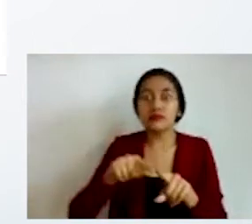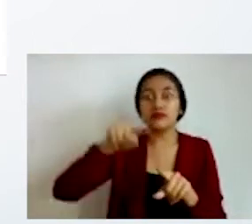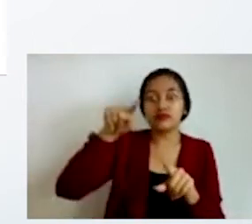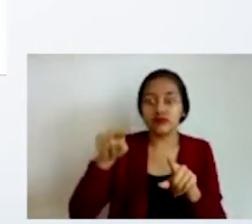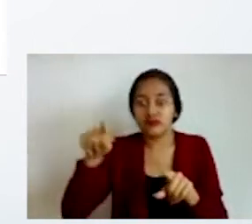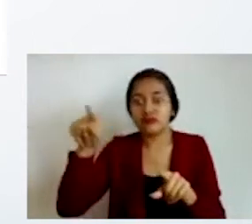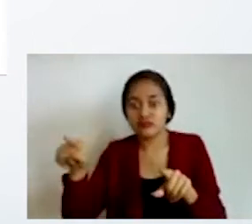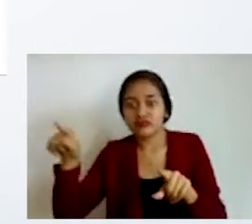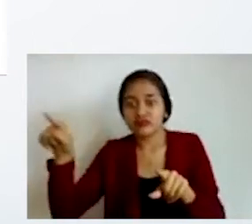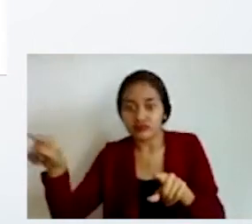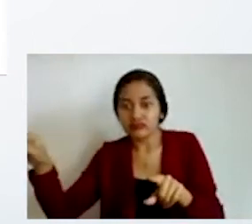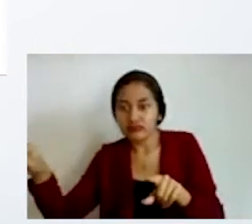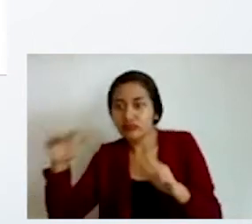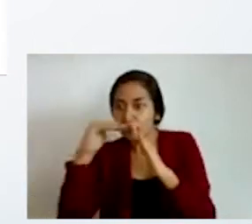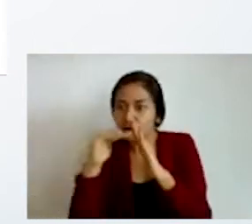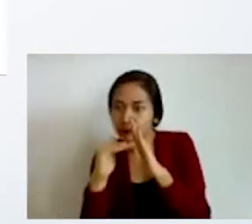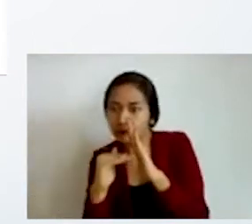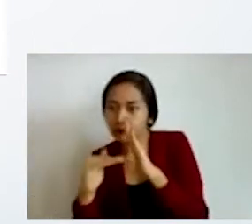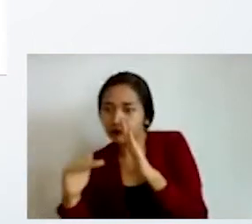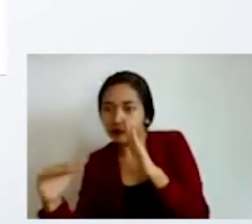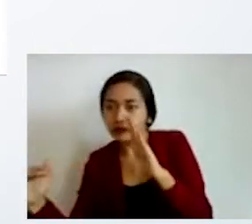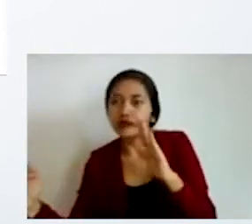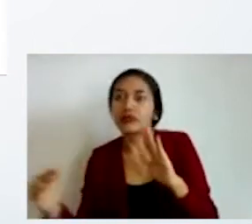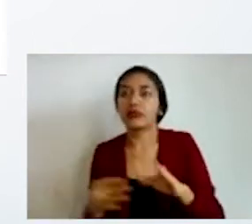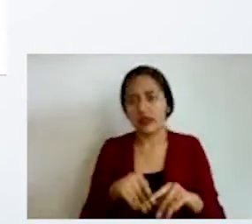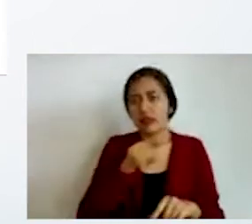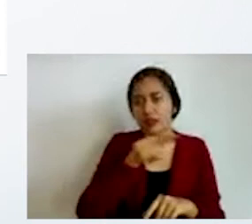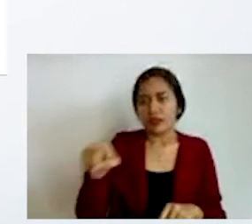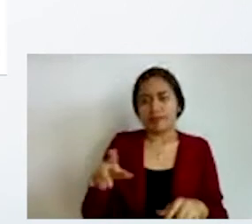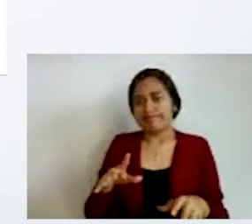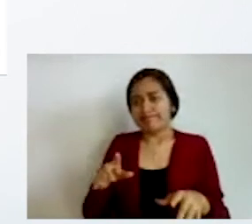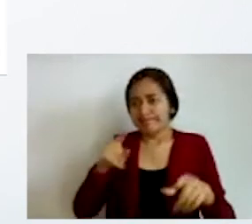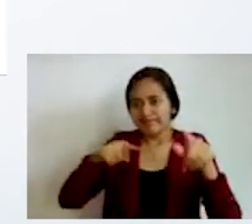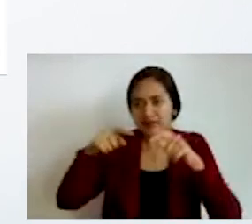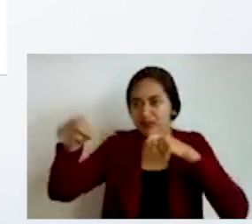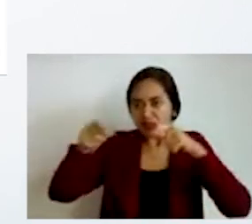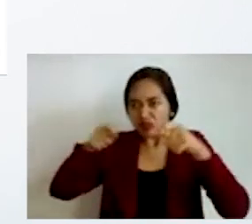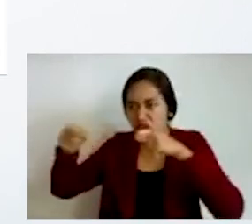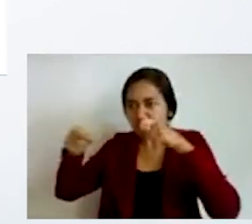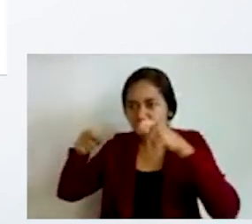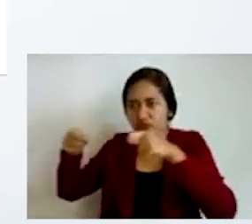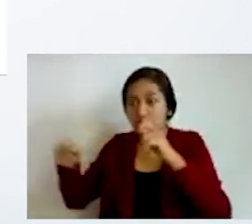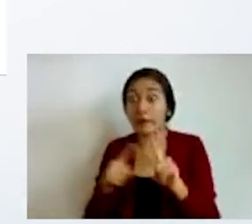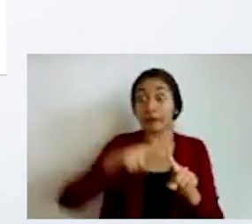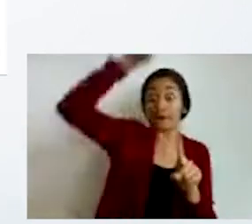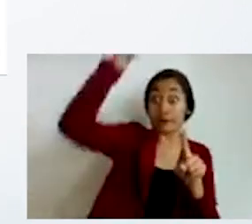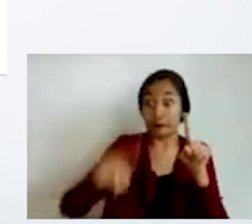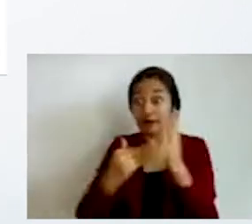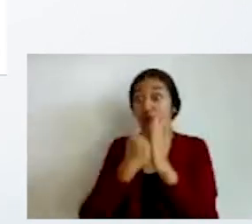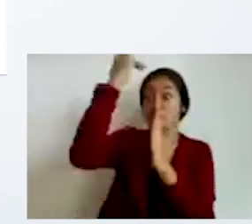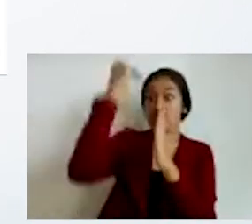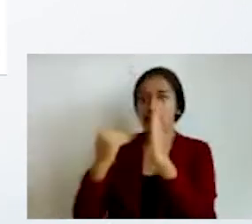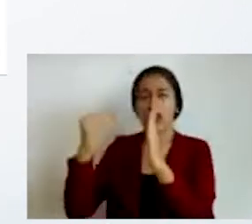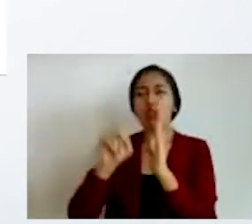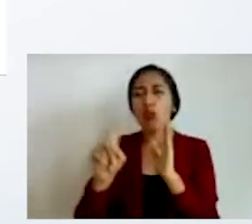medios y que nos muestran un comportamiento plano. Es decir, allí desde tiempo atrás no están